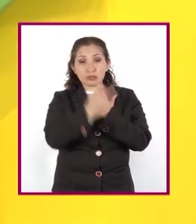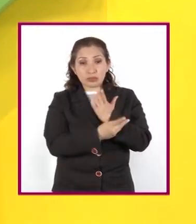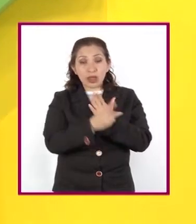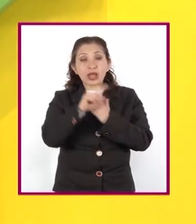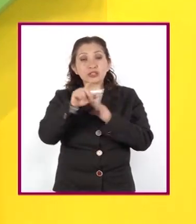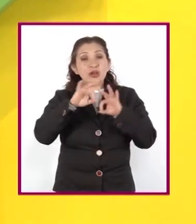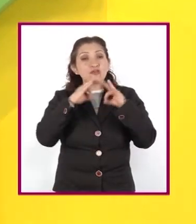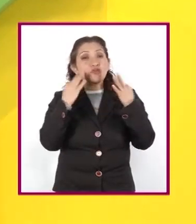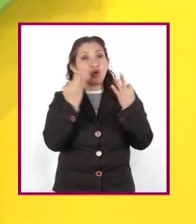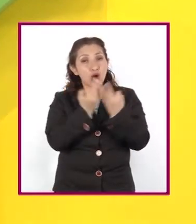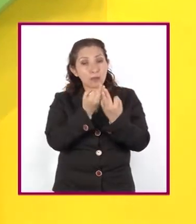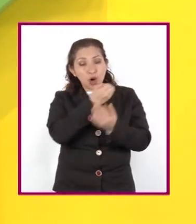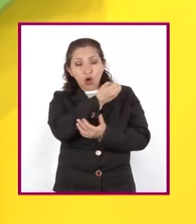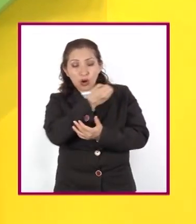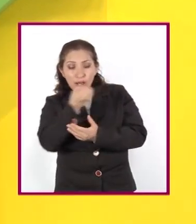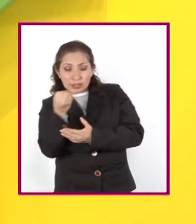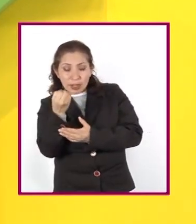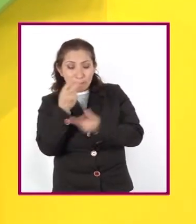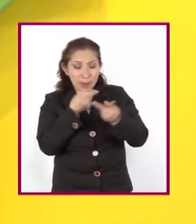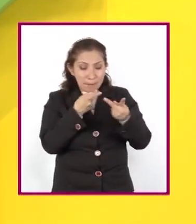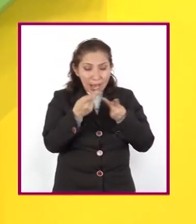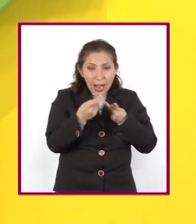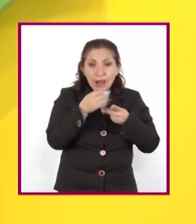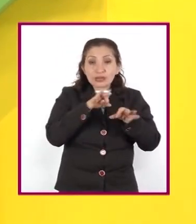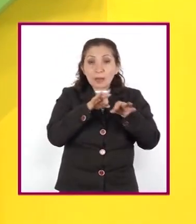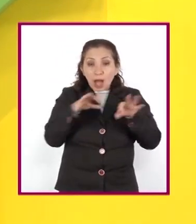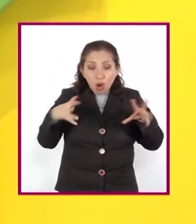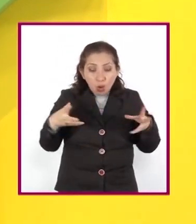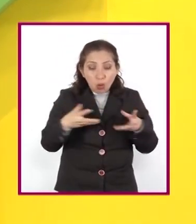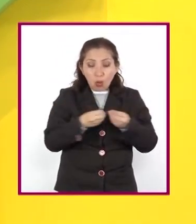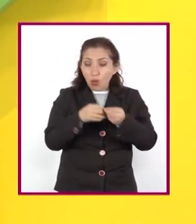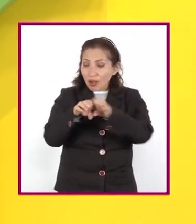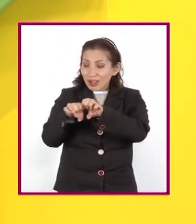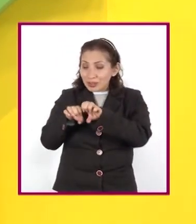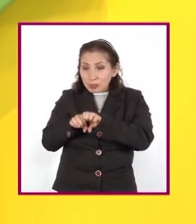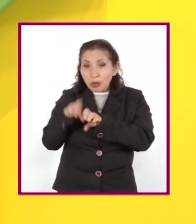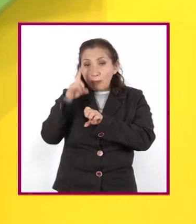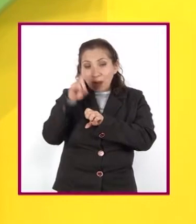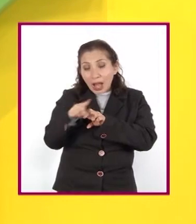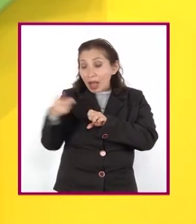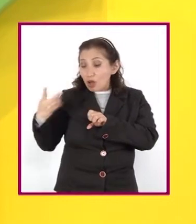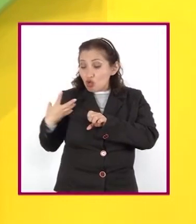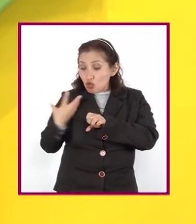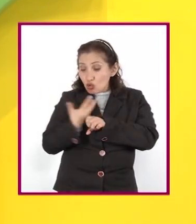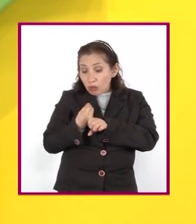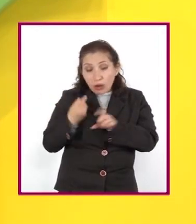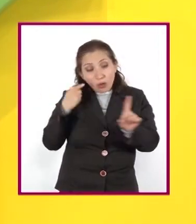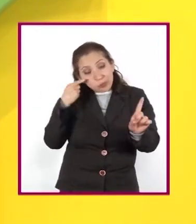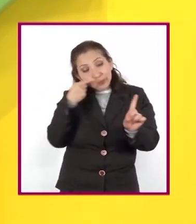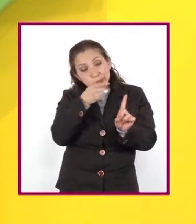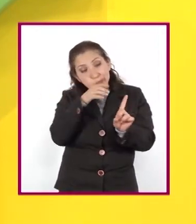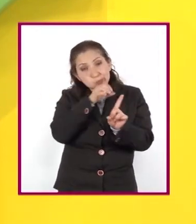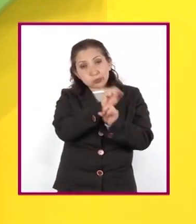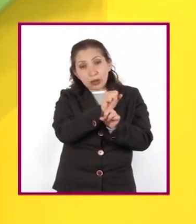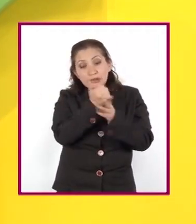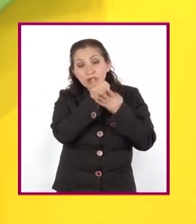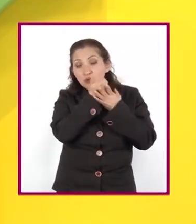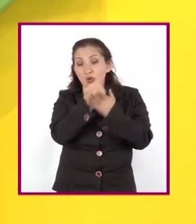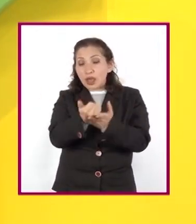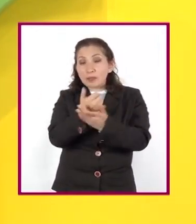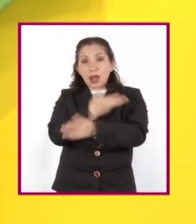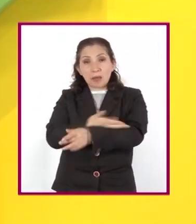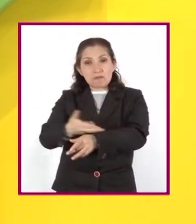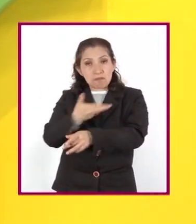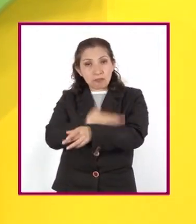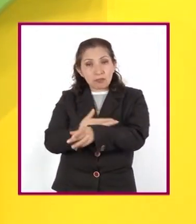una forma de organizar y planear un trabajo conjunto para alcanzar un objetivo y, de esta manera, contribuir a